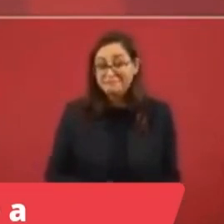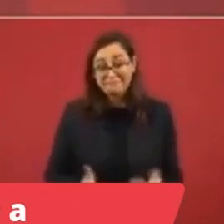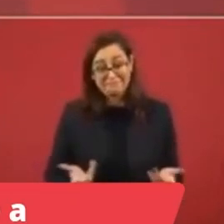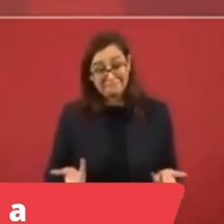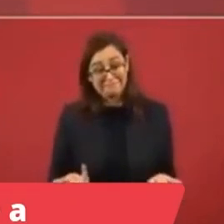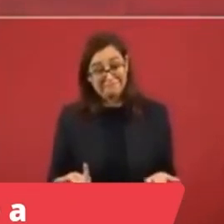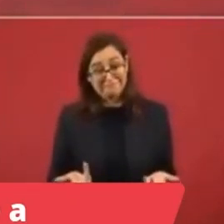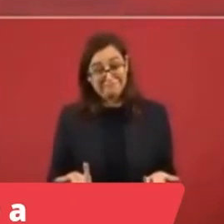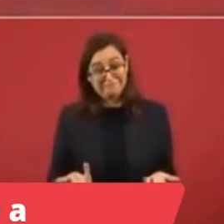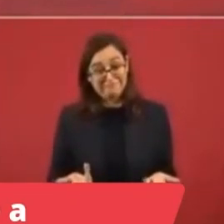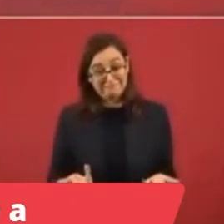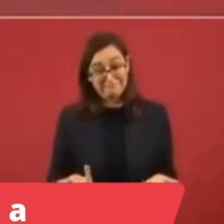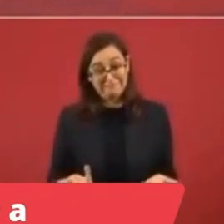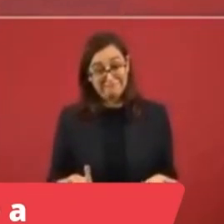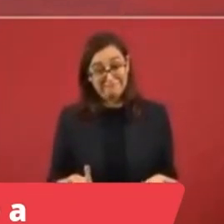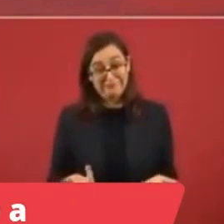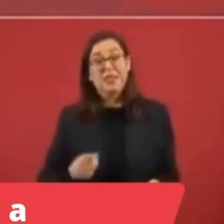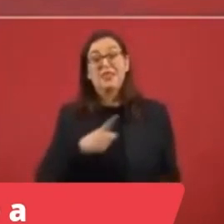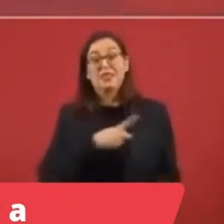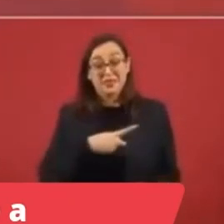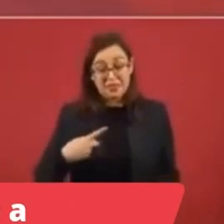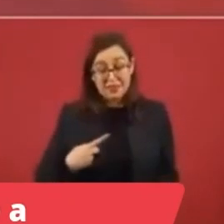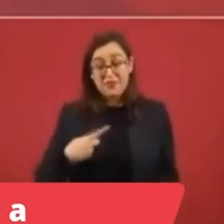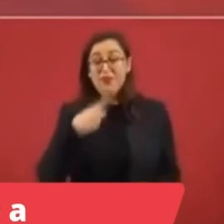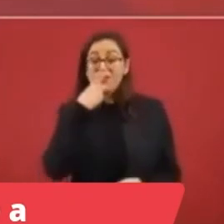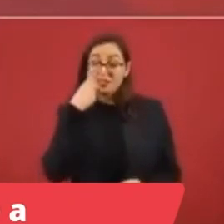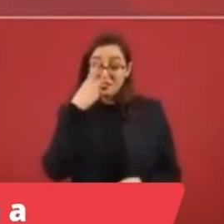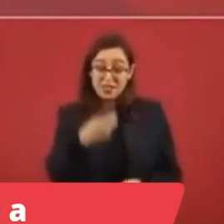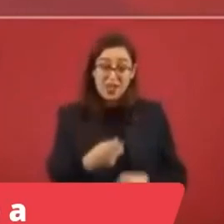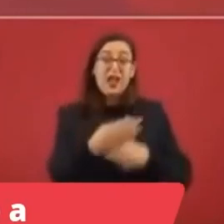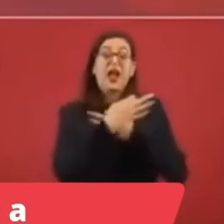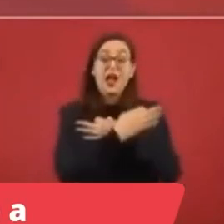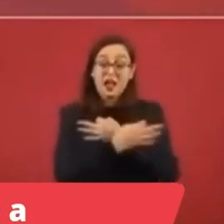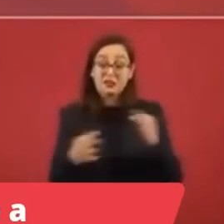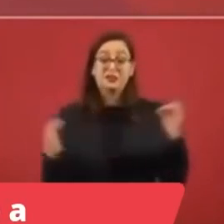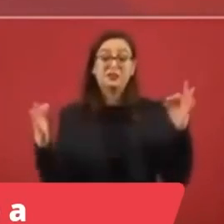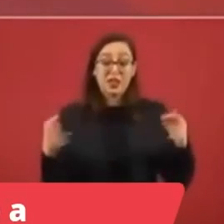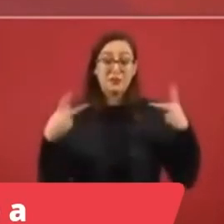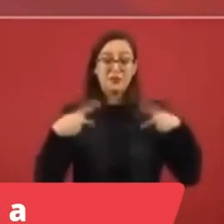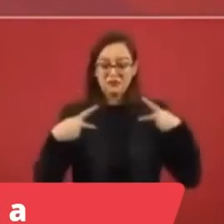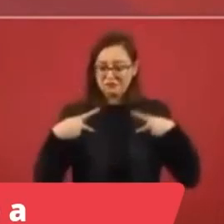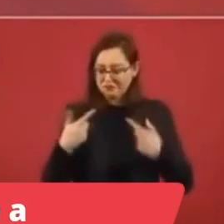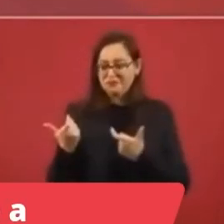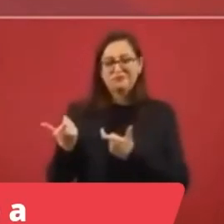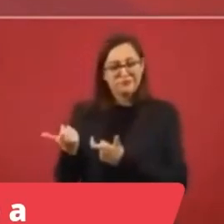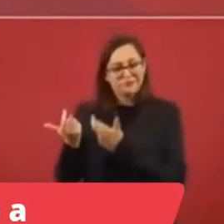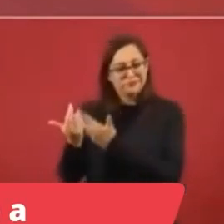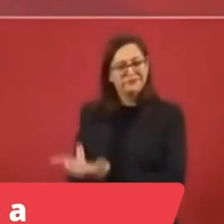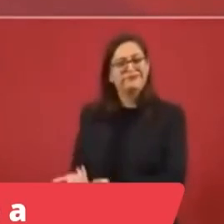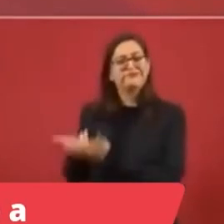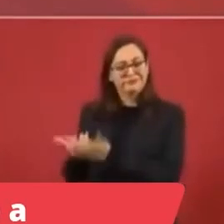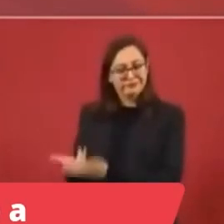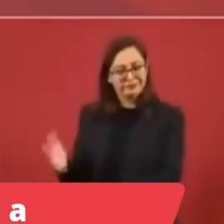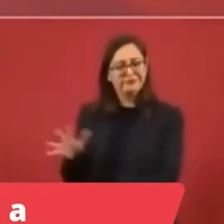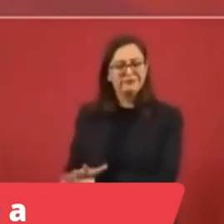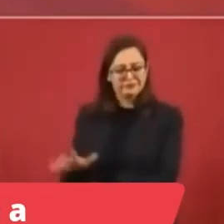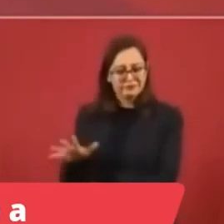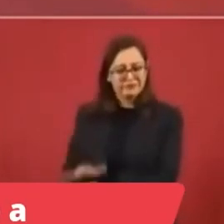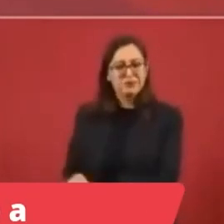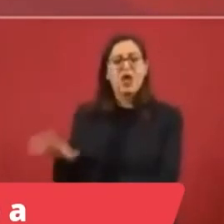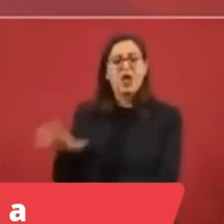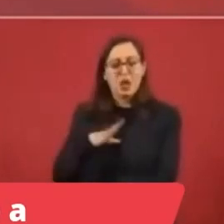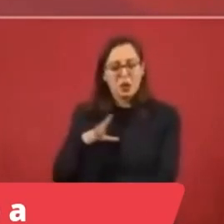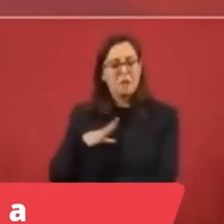Canadá, pues representa una luz para las mejores condiciones económicas, para las condiciones de los y las